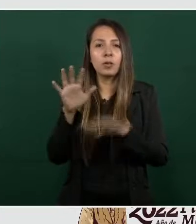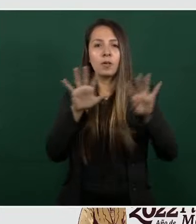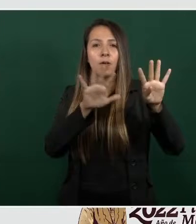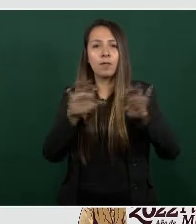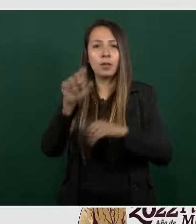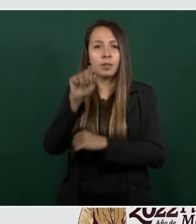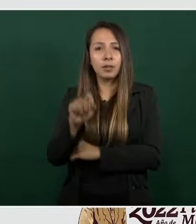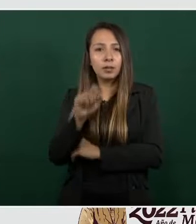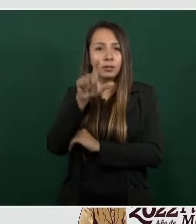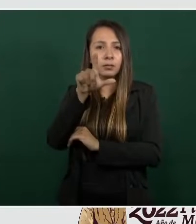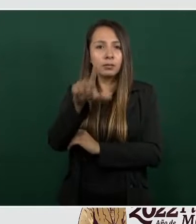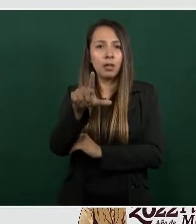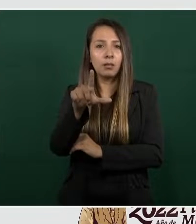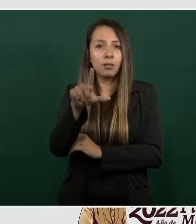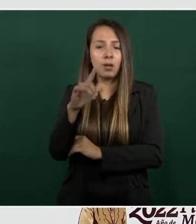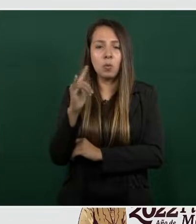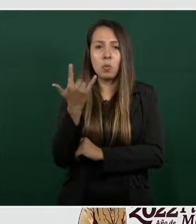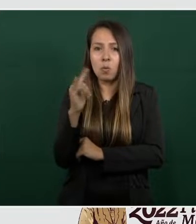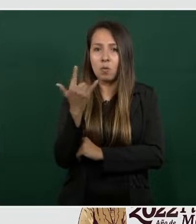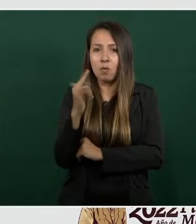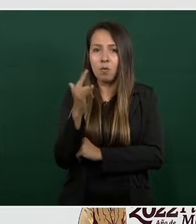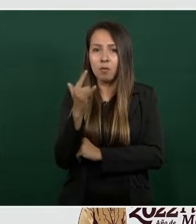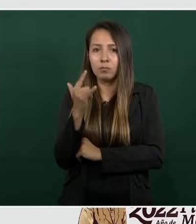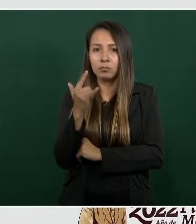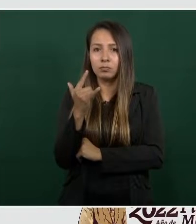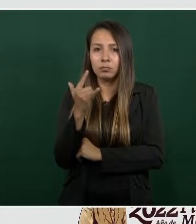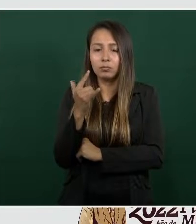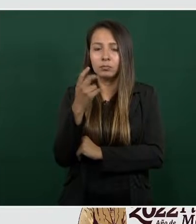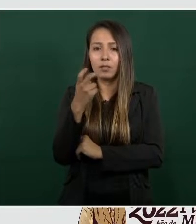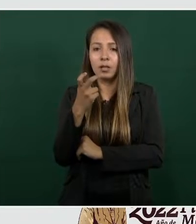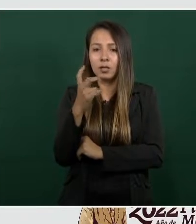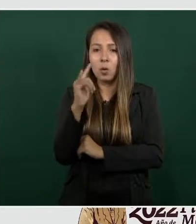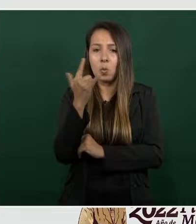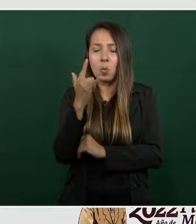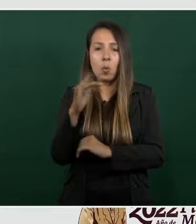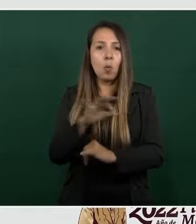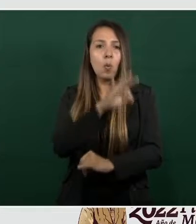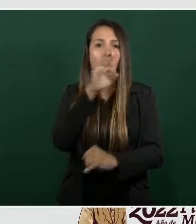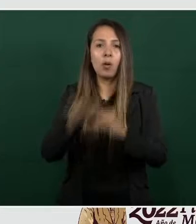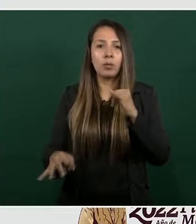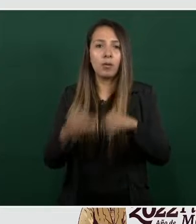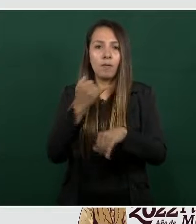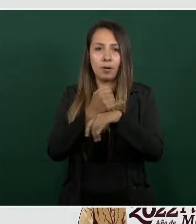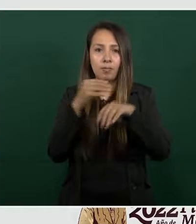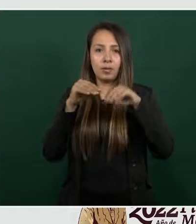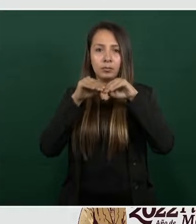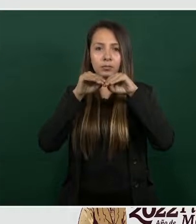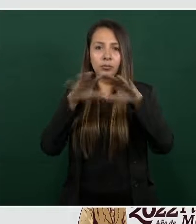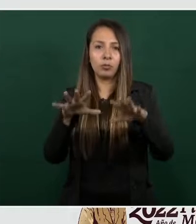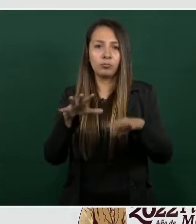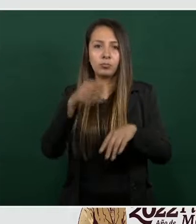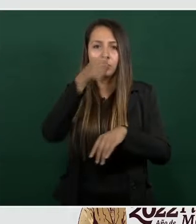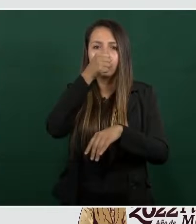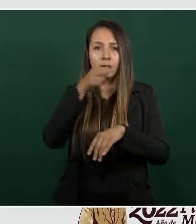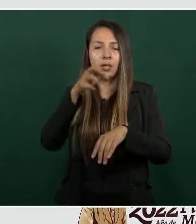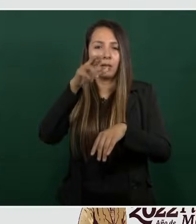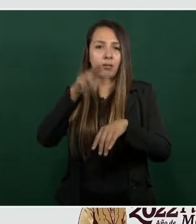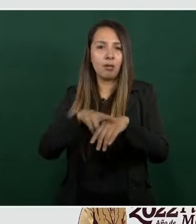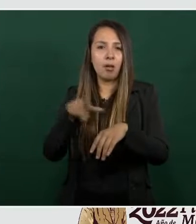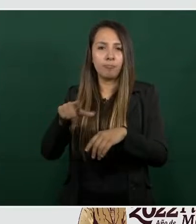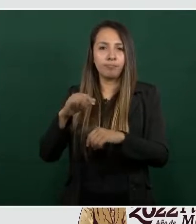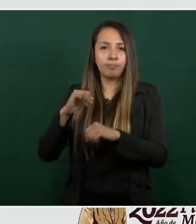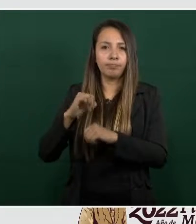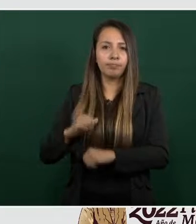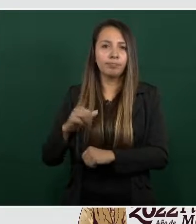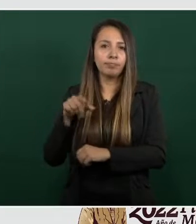junio. En junio es la última información que tenemos por parte del Secretariado Ejecutivo del